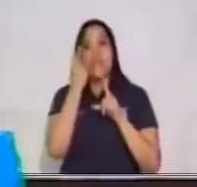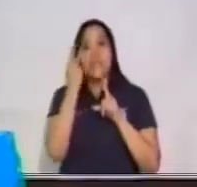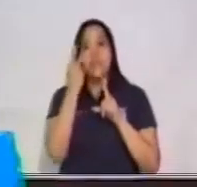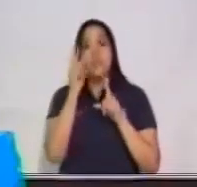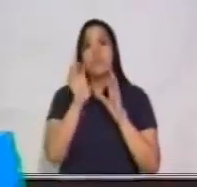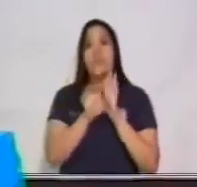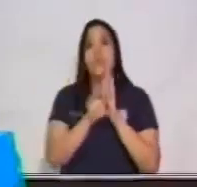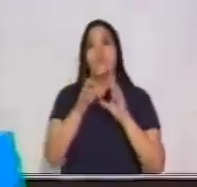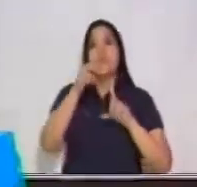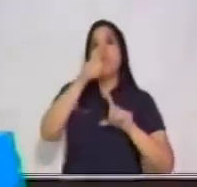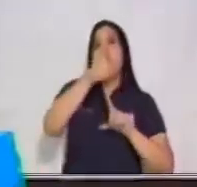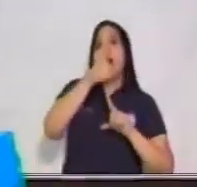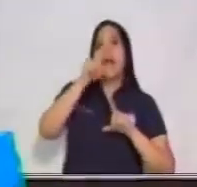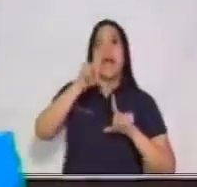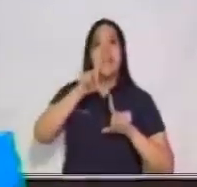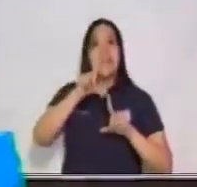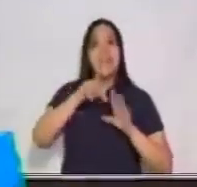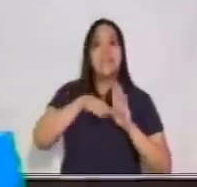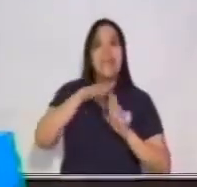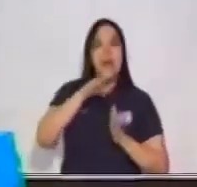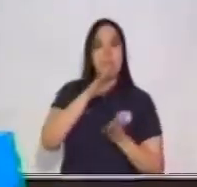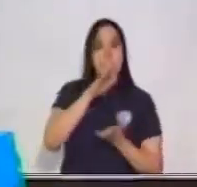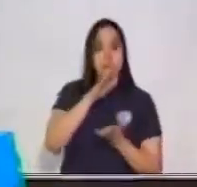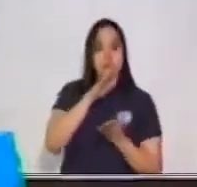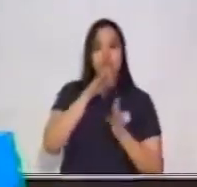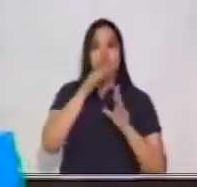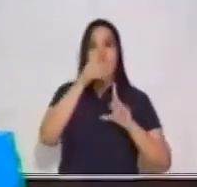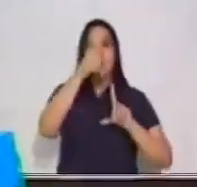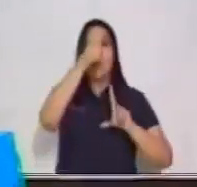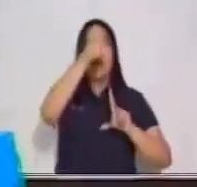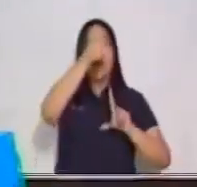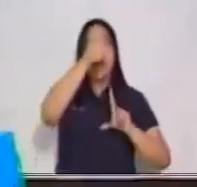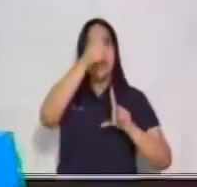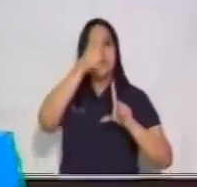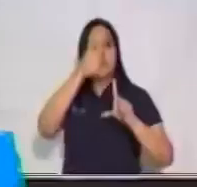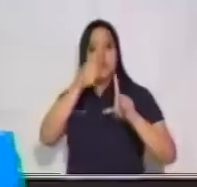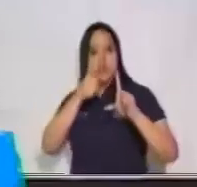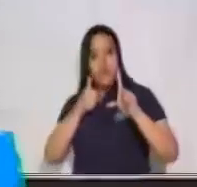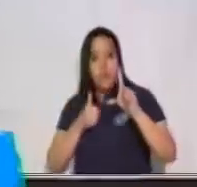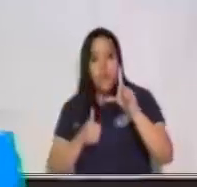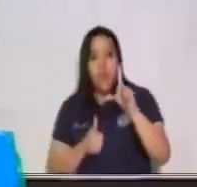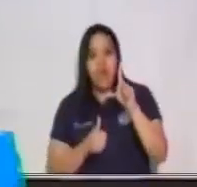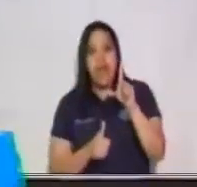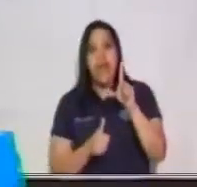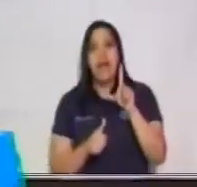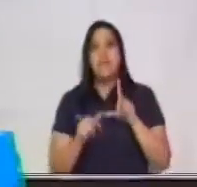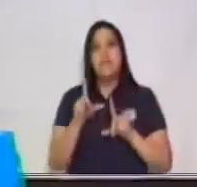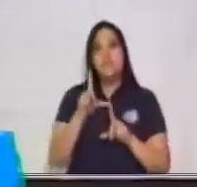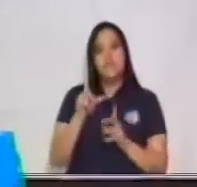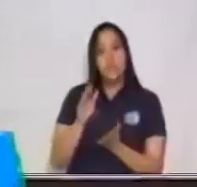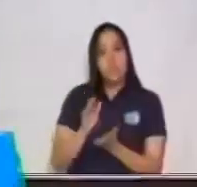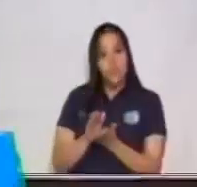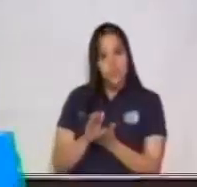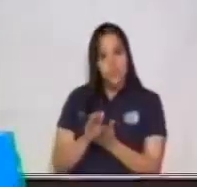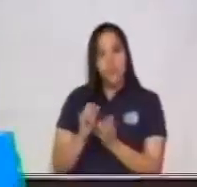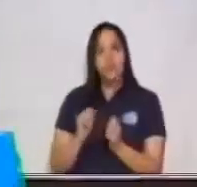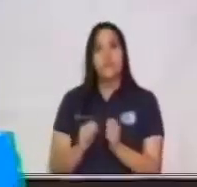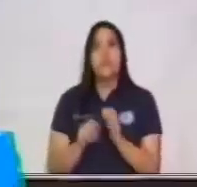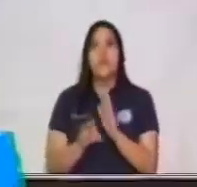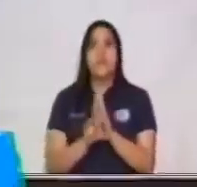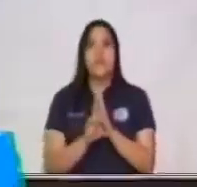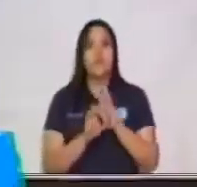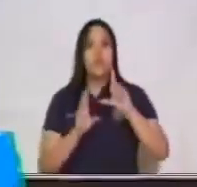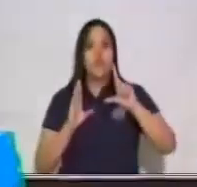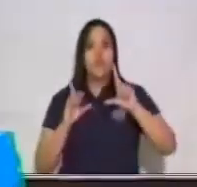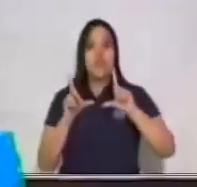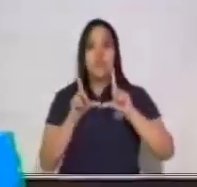A en mayúscula y el lado A enfrente, pero con minúscula. Tenemos el vértice